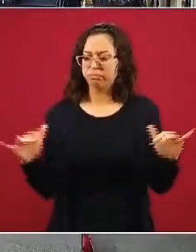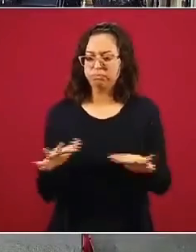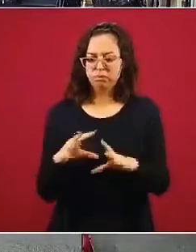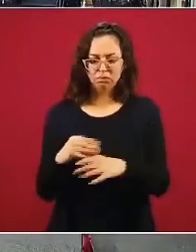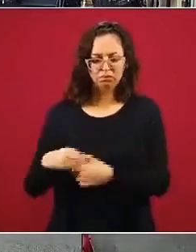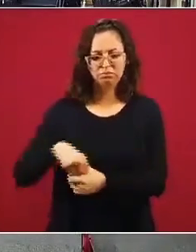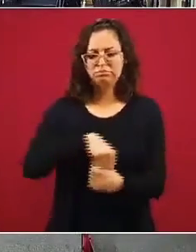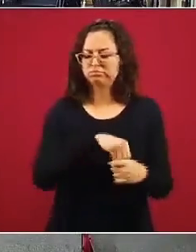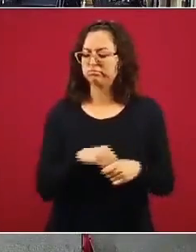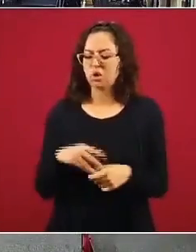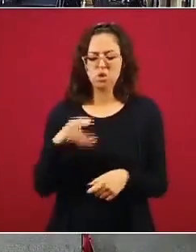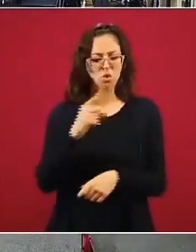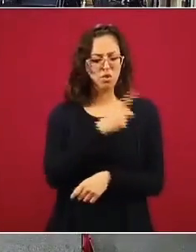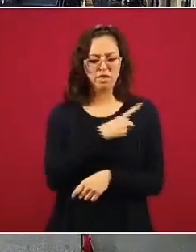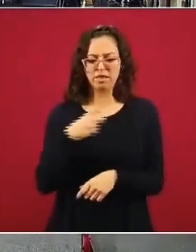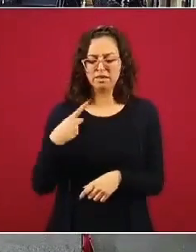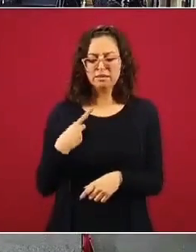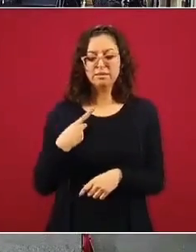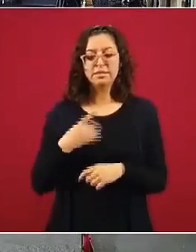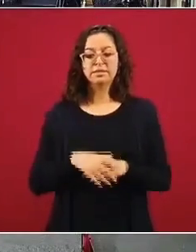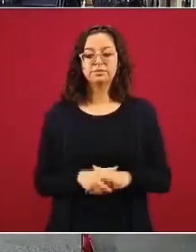amontonarnos,